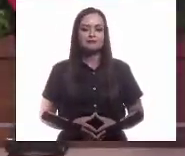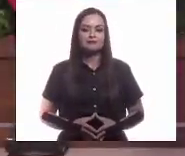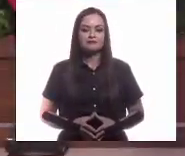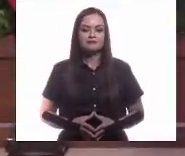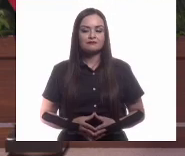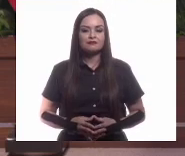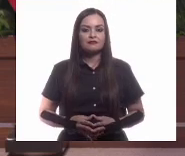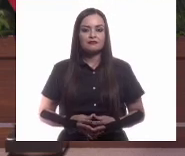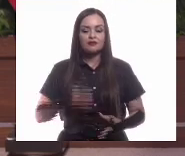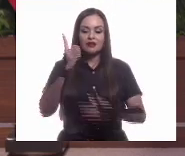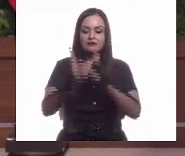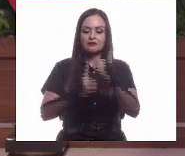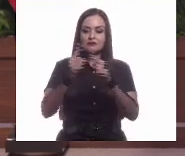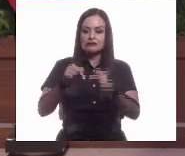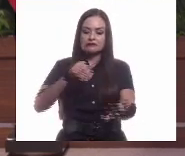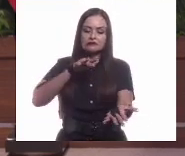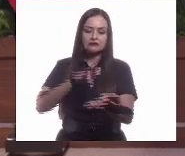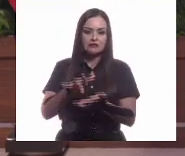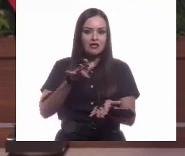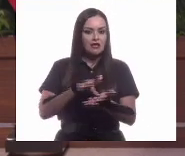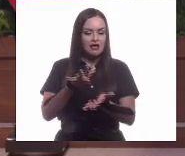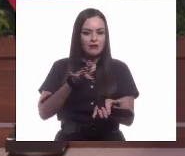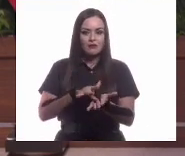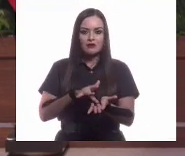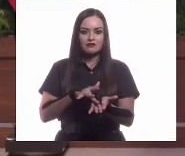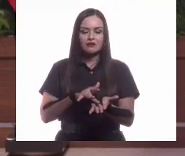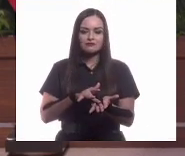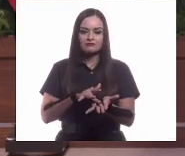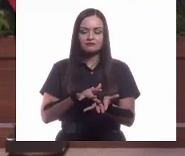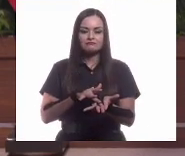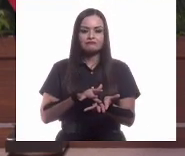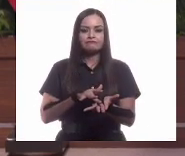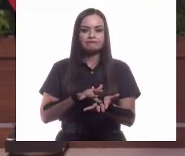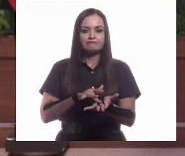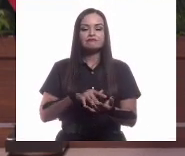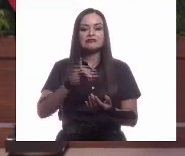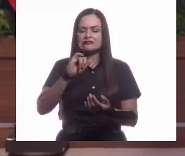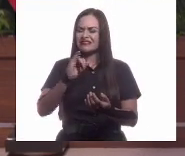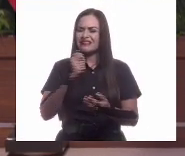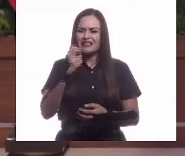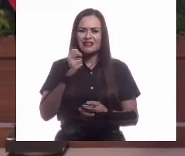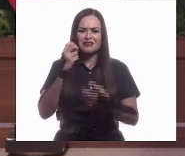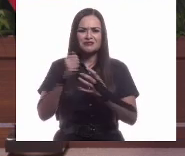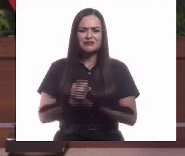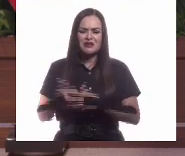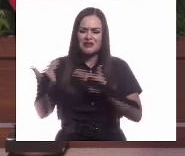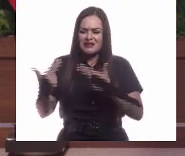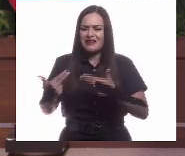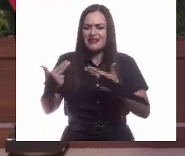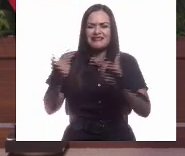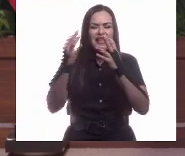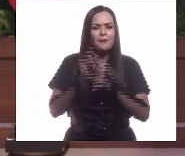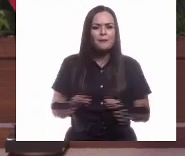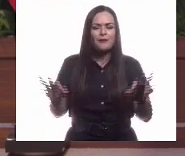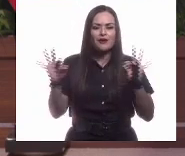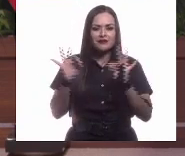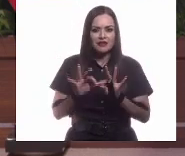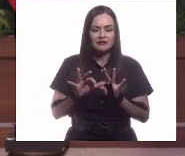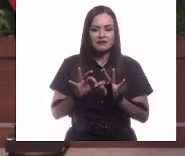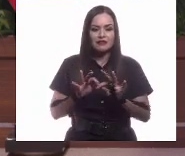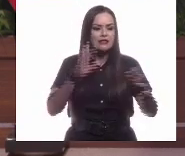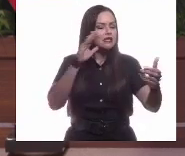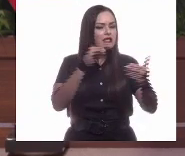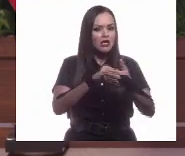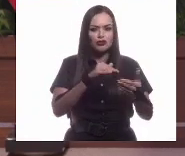El apoyo al deporte será sin duda uno de los mayores legados que dejaremos a las próximas generaciones. Y en Los